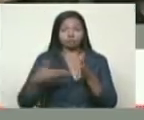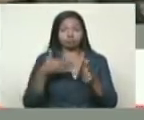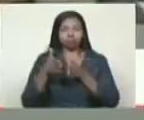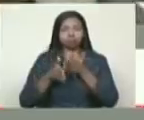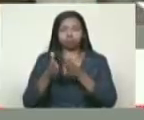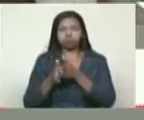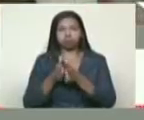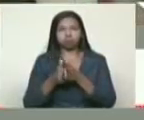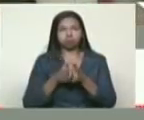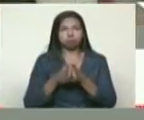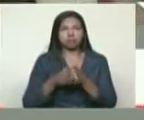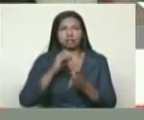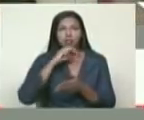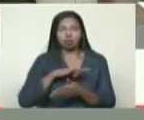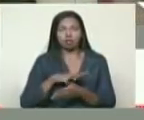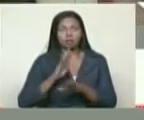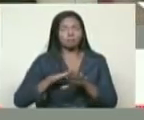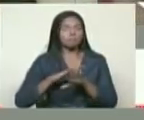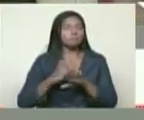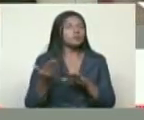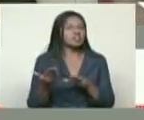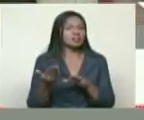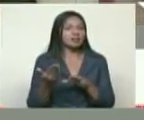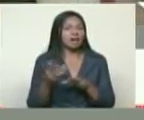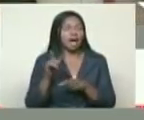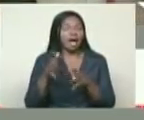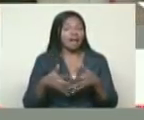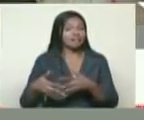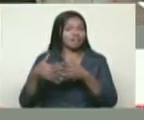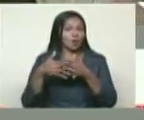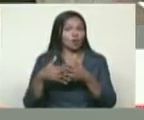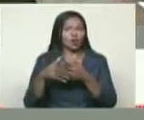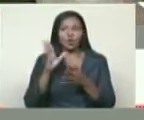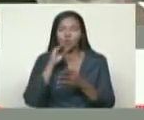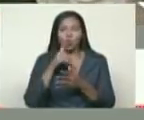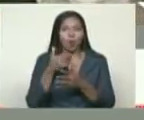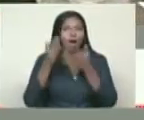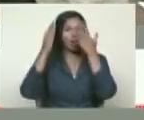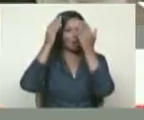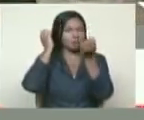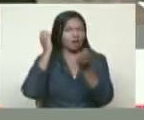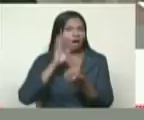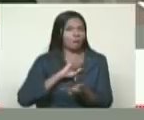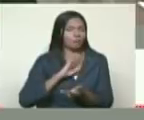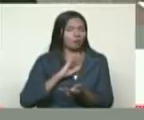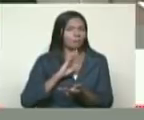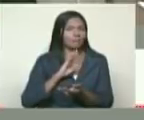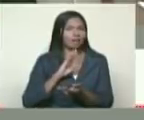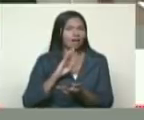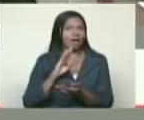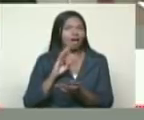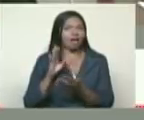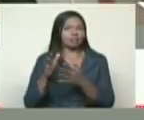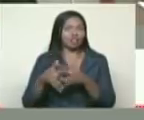había habido en la historia un golpe de Estado, es porque en Estados Unidos no hay una embajada de los Estados Unidos.